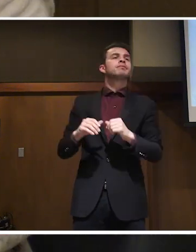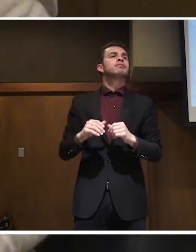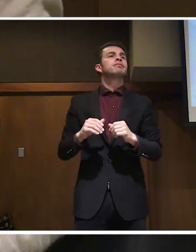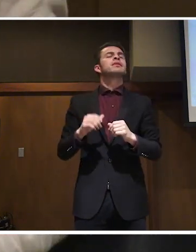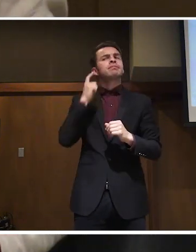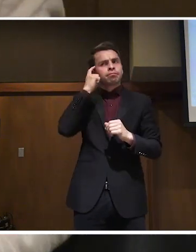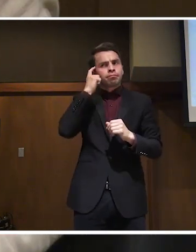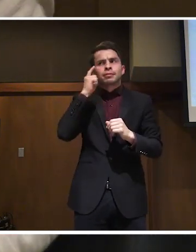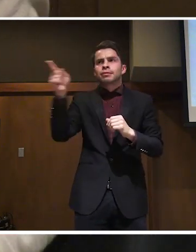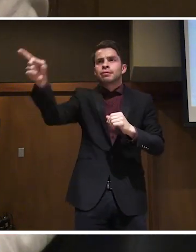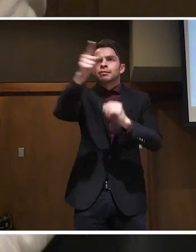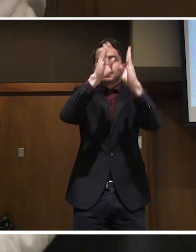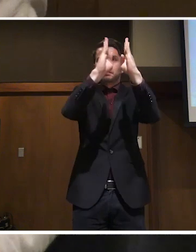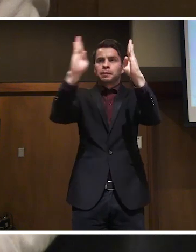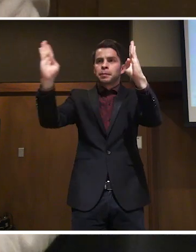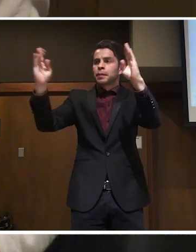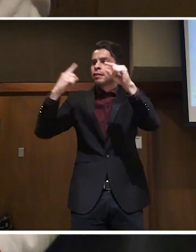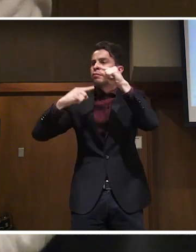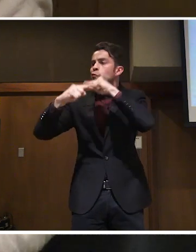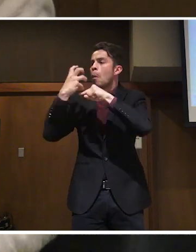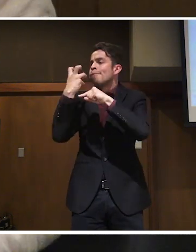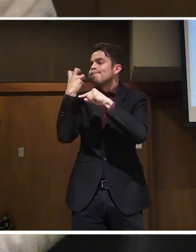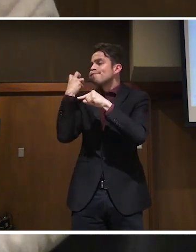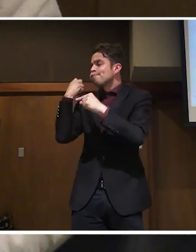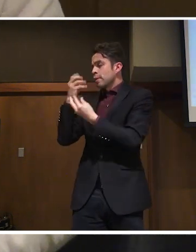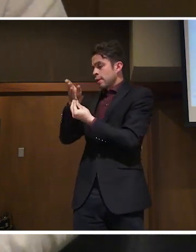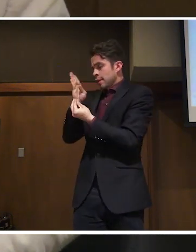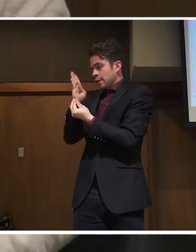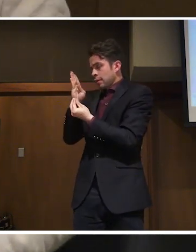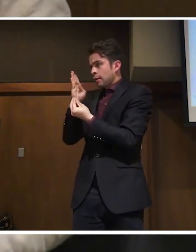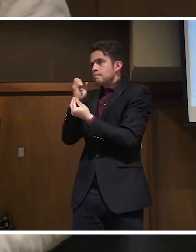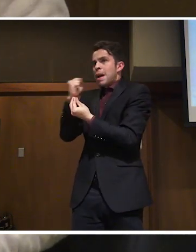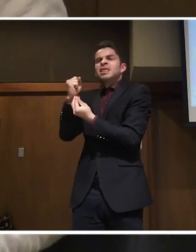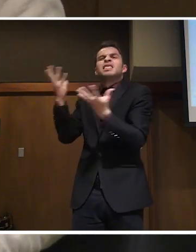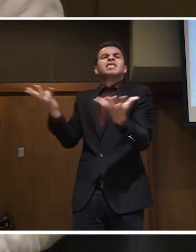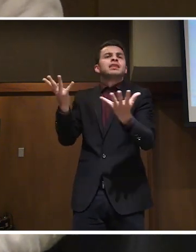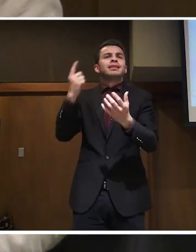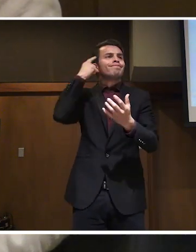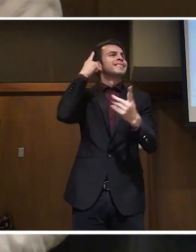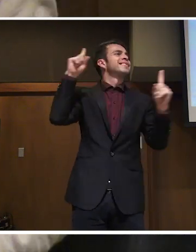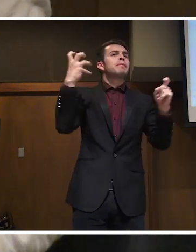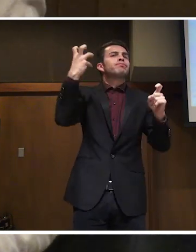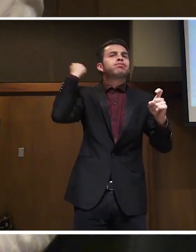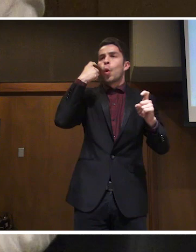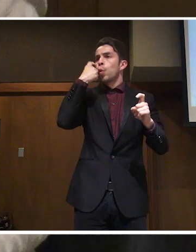de origen religioso, digamos, en la Biblioteca Nacional. Hay que recordar que